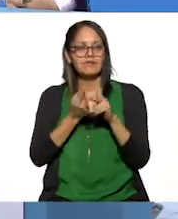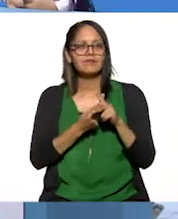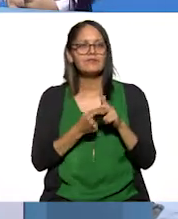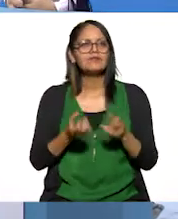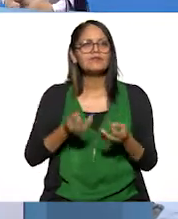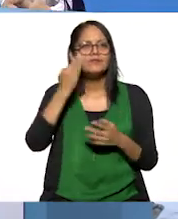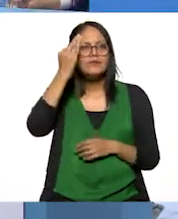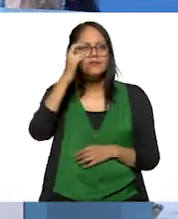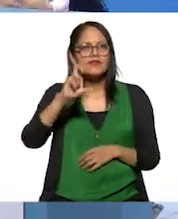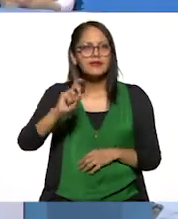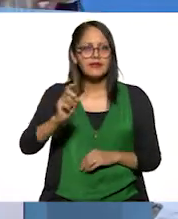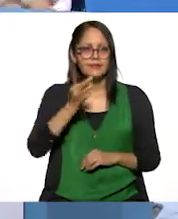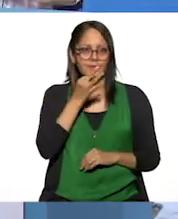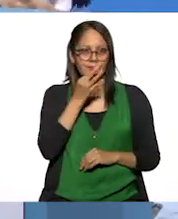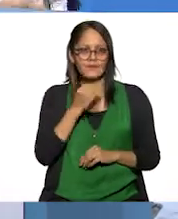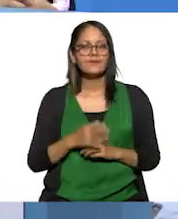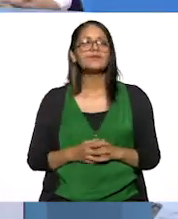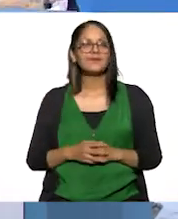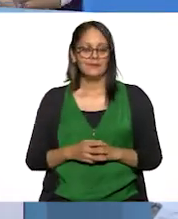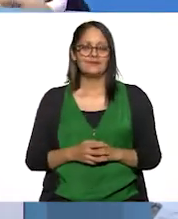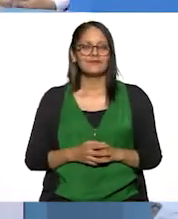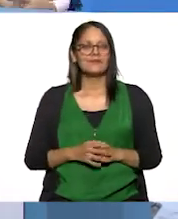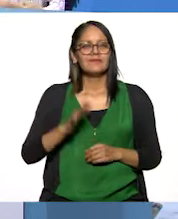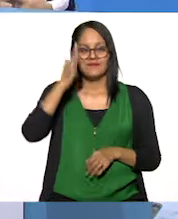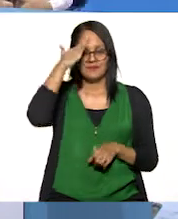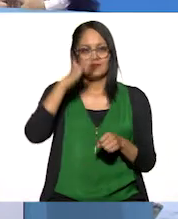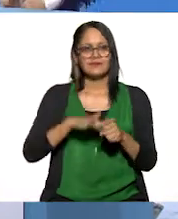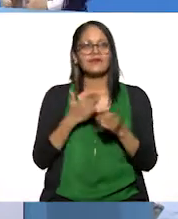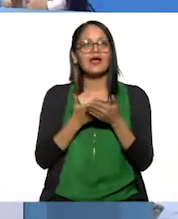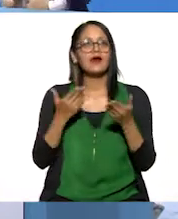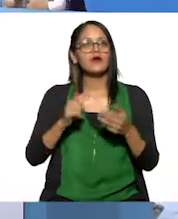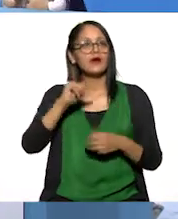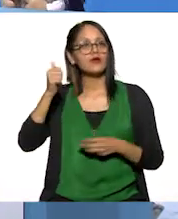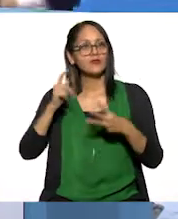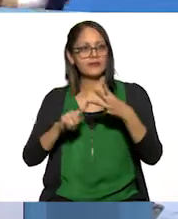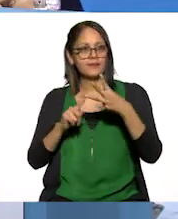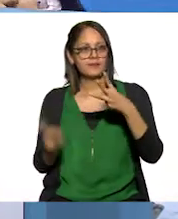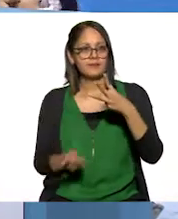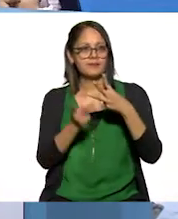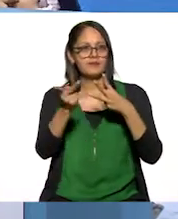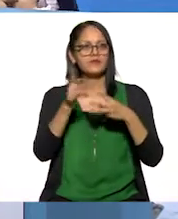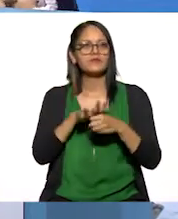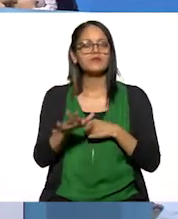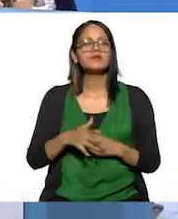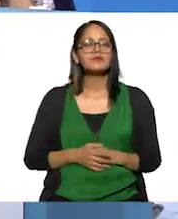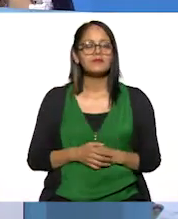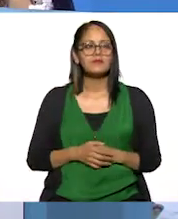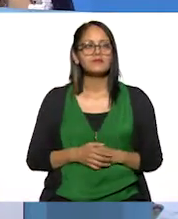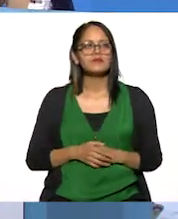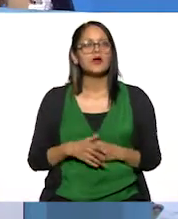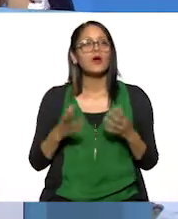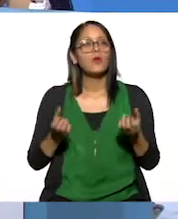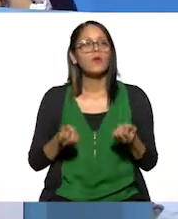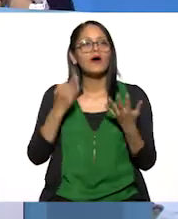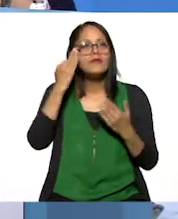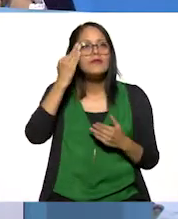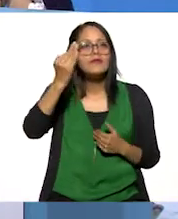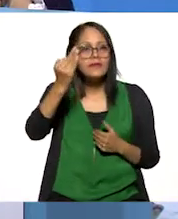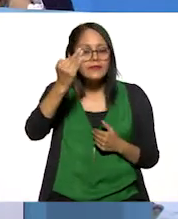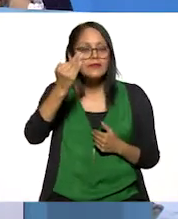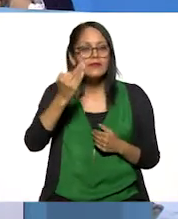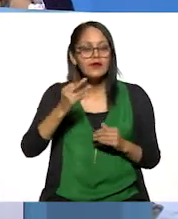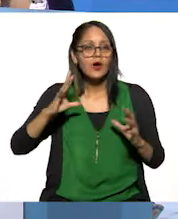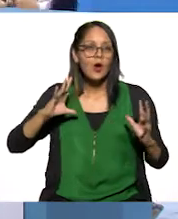dura media hora. Media hora cada clase. Y ahora la siguiente pregunta que te planteó tu mami es, ¿cuánto tiempo es